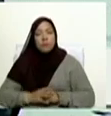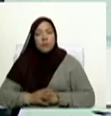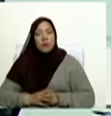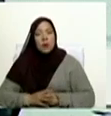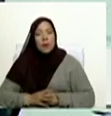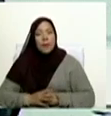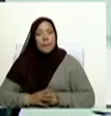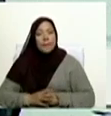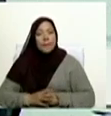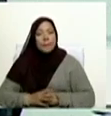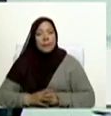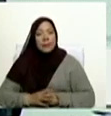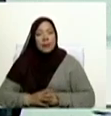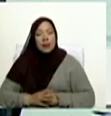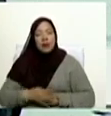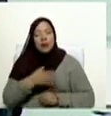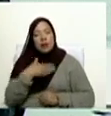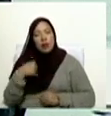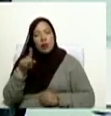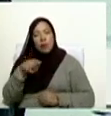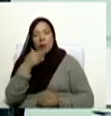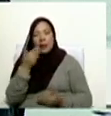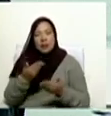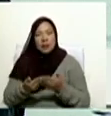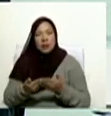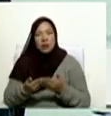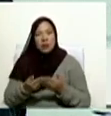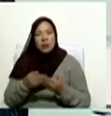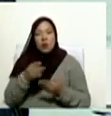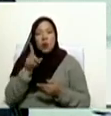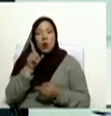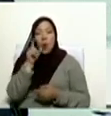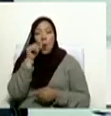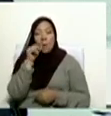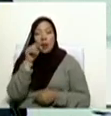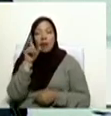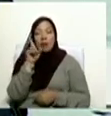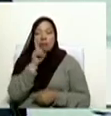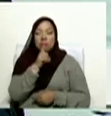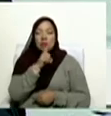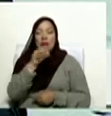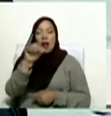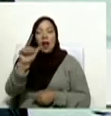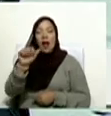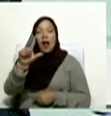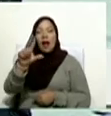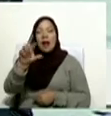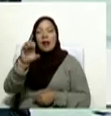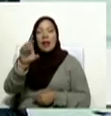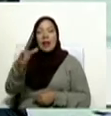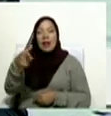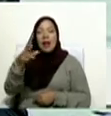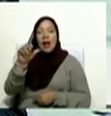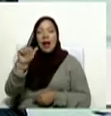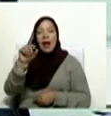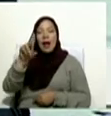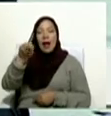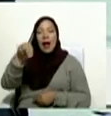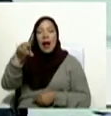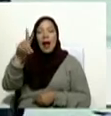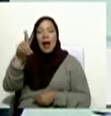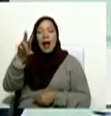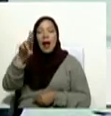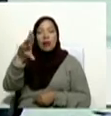jamás Yo quiero agradecerle a Alejandro López que traiga la historia de hace 200